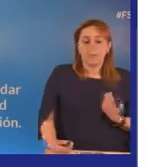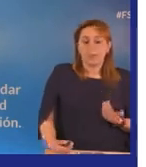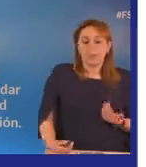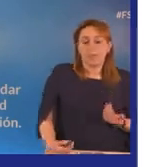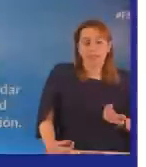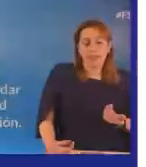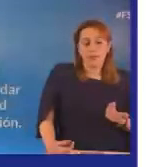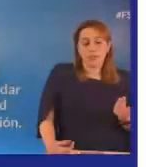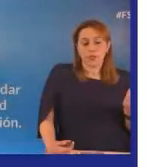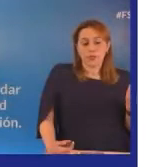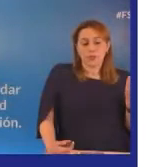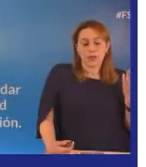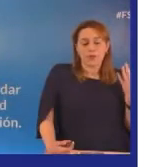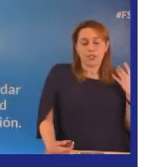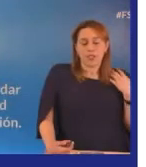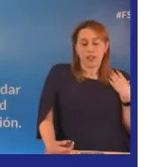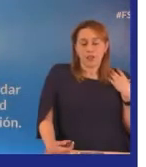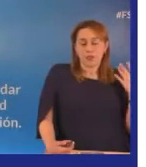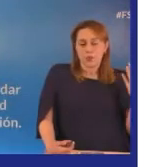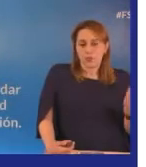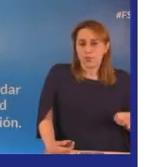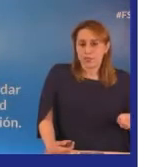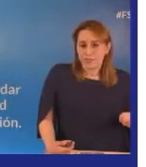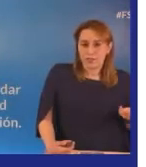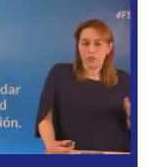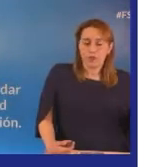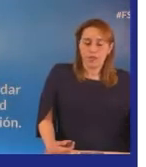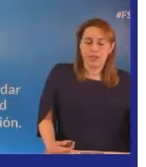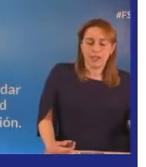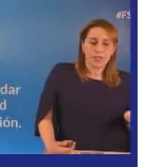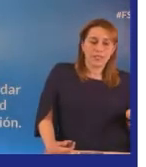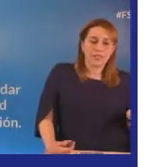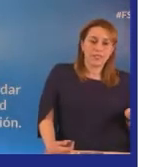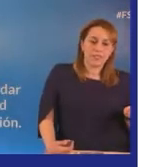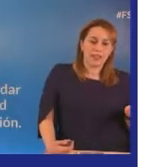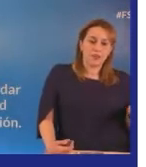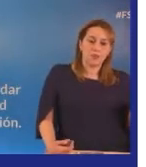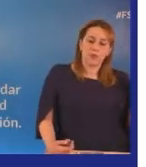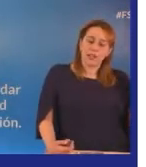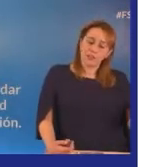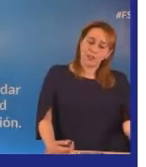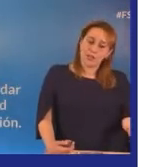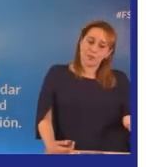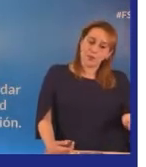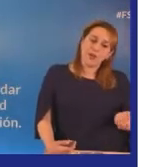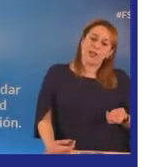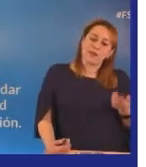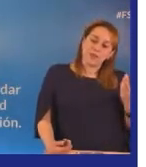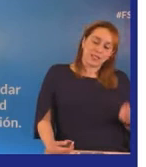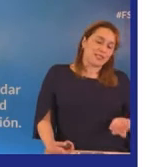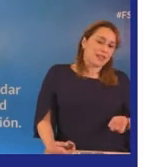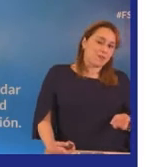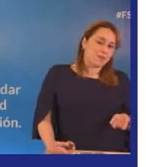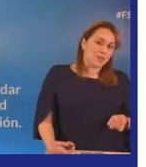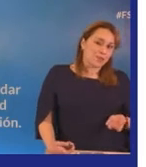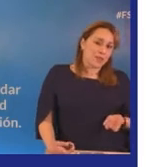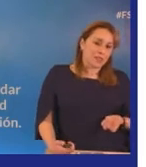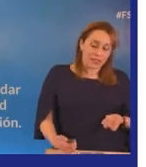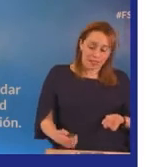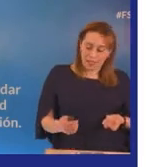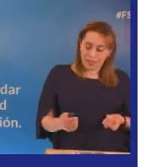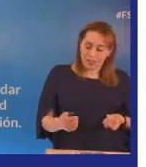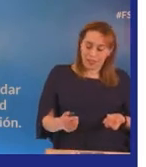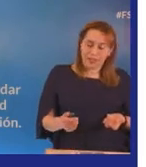Una de las cosas que tenemos es que cuando estamos sentados o cuando el paciente o familiar también está sentado por largo tiempo, empieza a cambiar